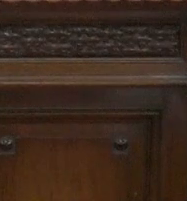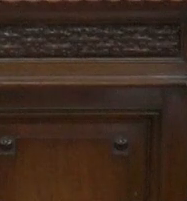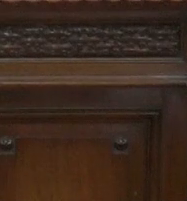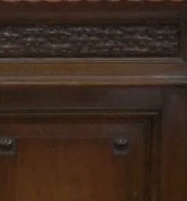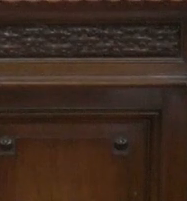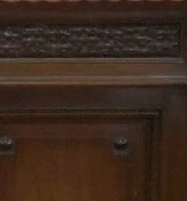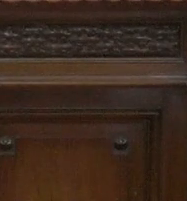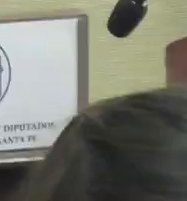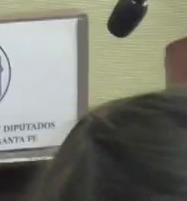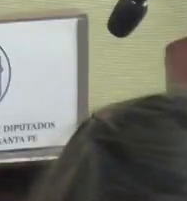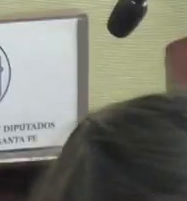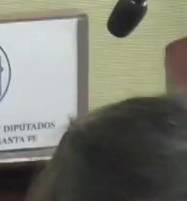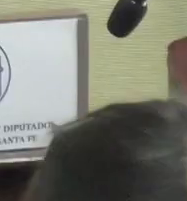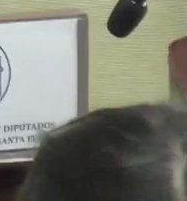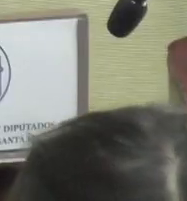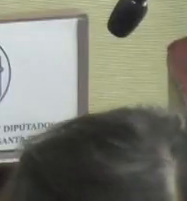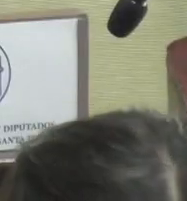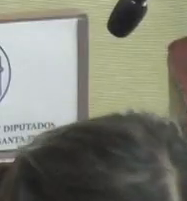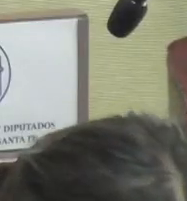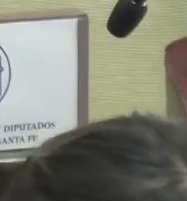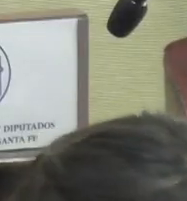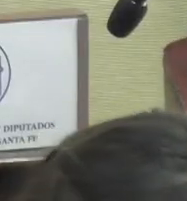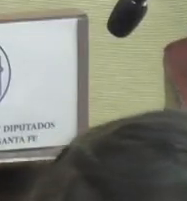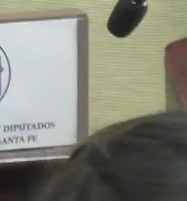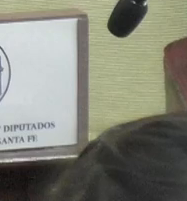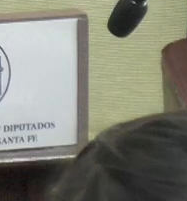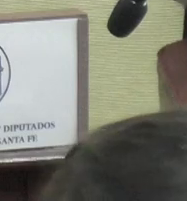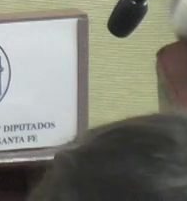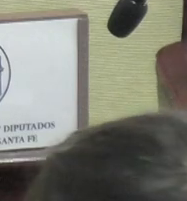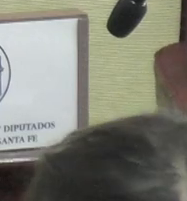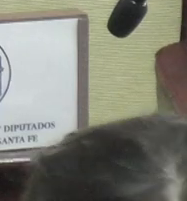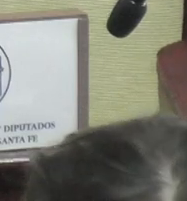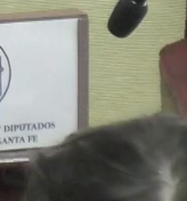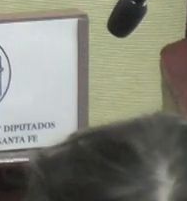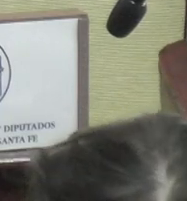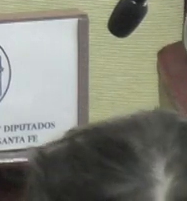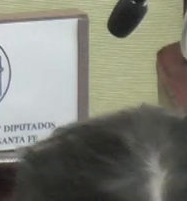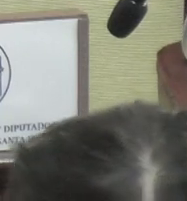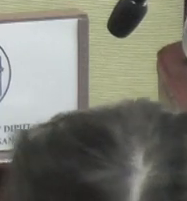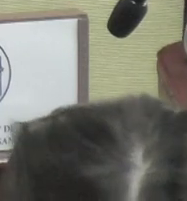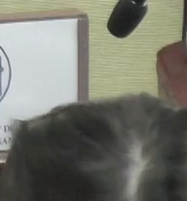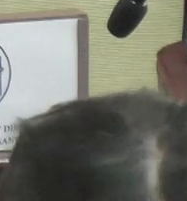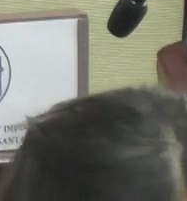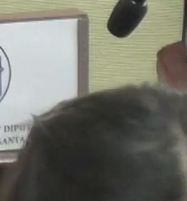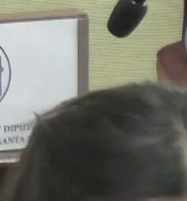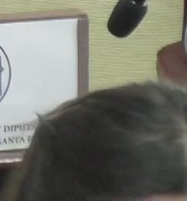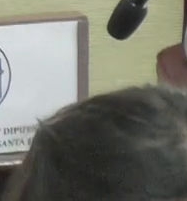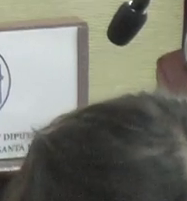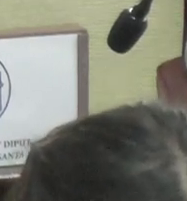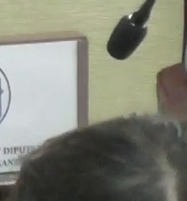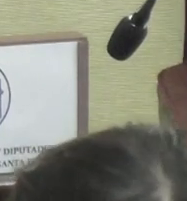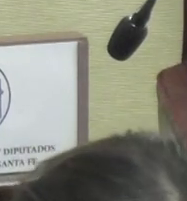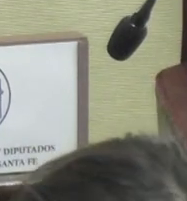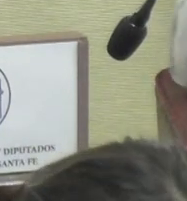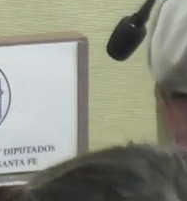Muchas gracias, señora presidenta. Bueno, hoy la verdad que un día de sensaciones encontradas, ¿no?